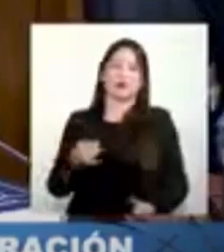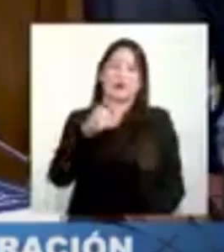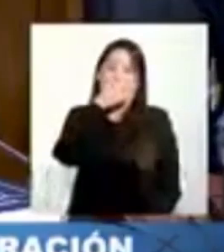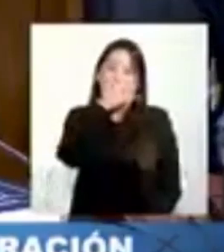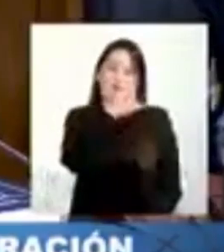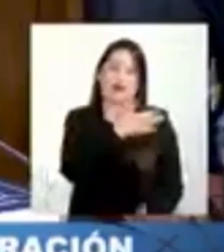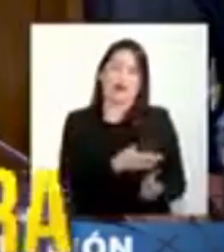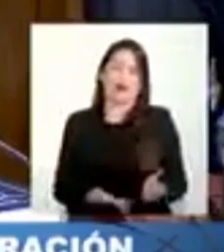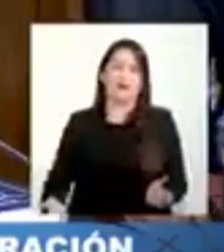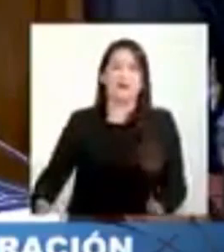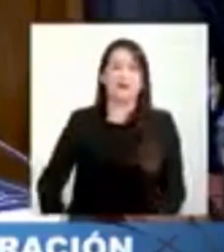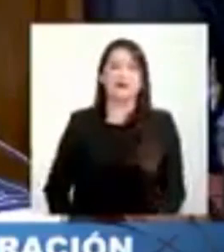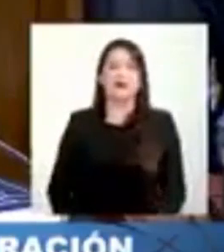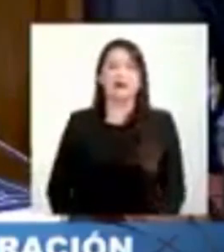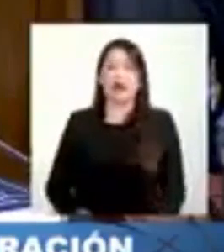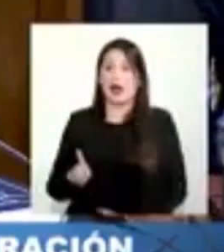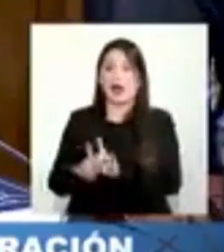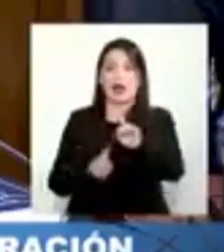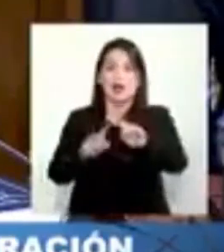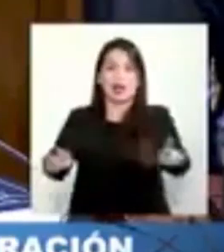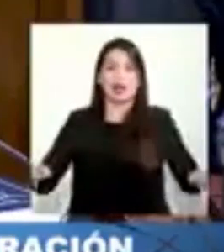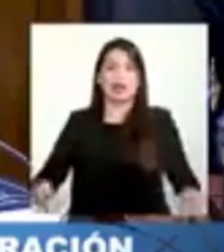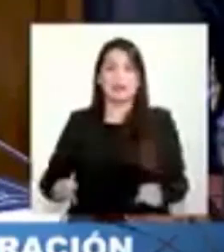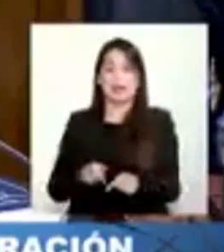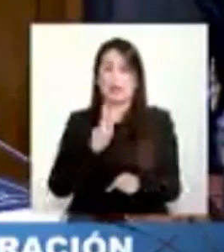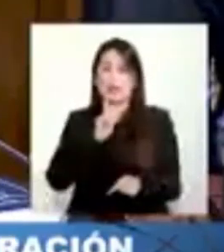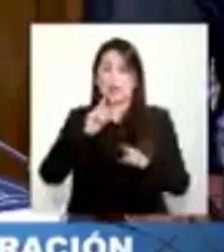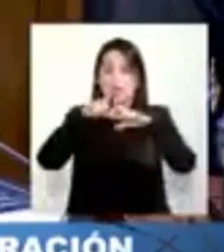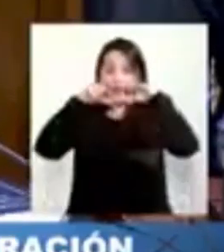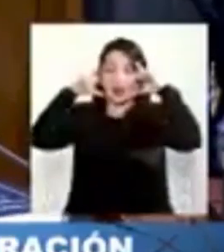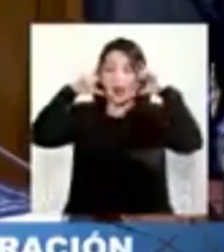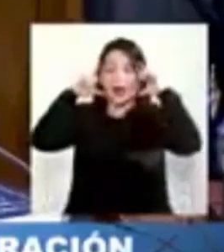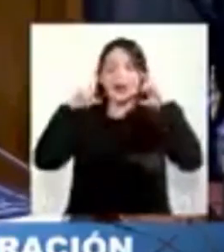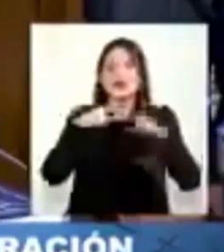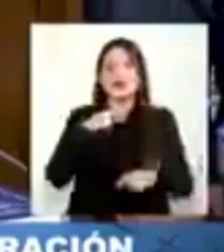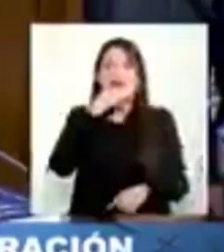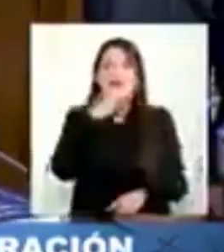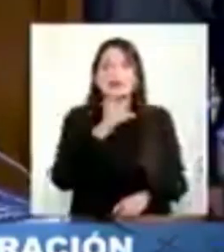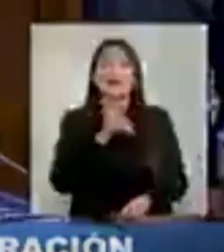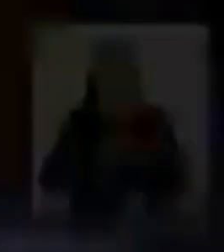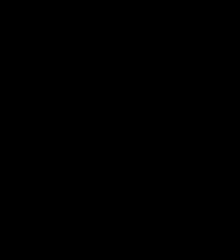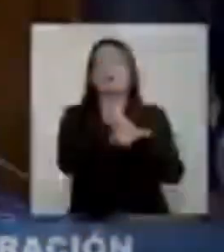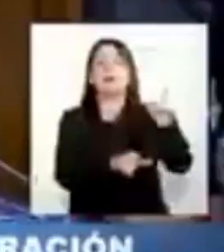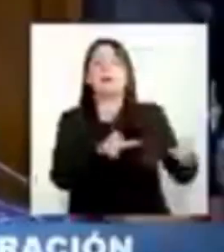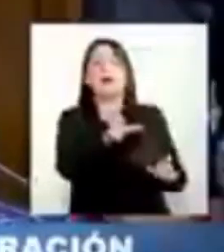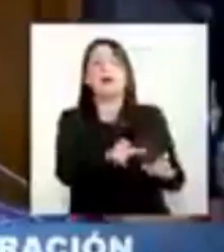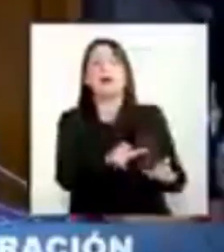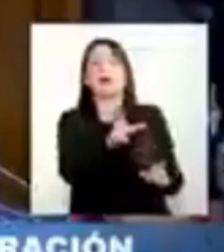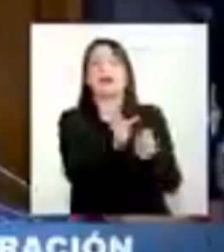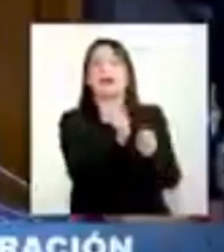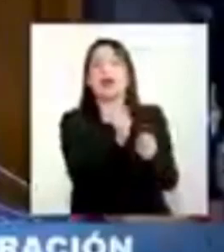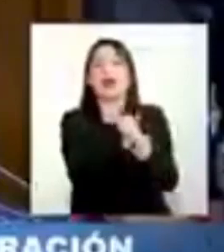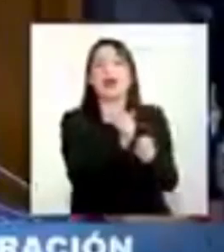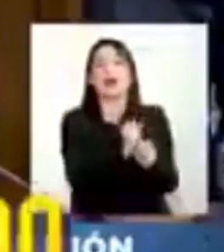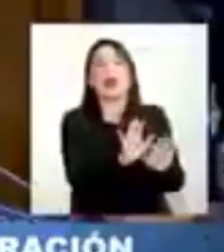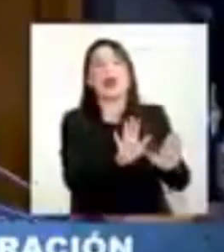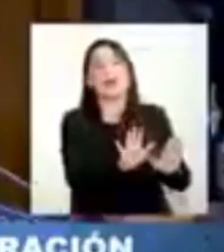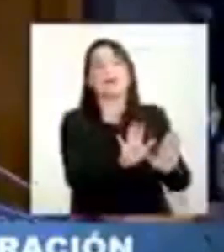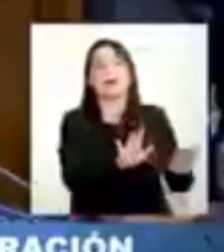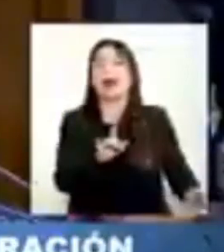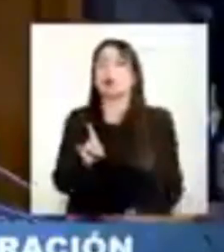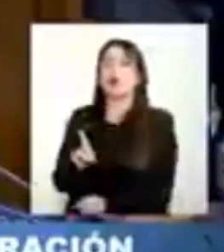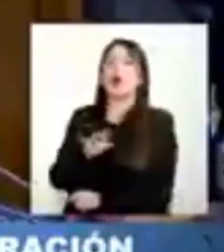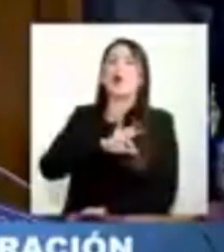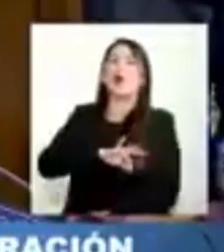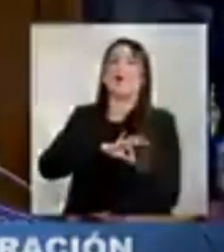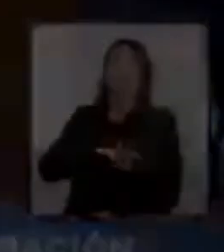La sala, que tenga la cara para decirle a los trabajadores que tienen que seguir esperando, a los jubilados que se mueren de hambre, que